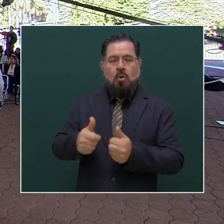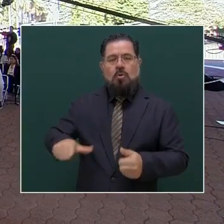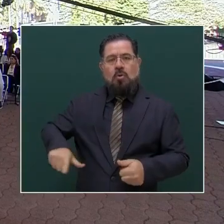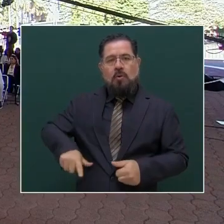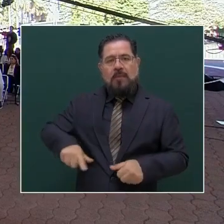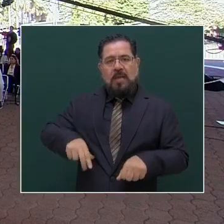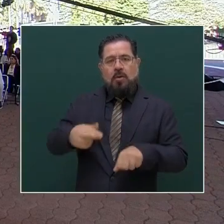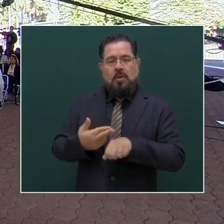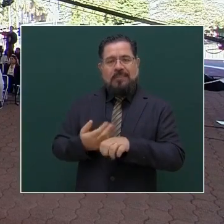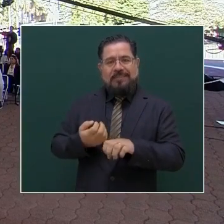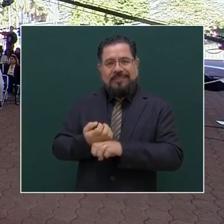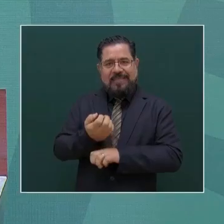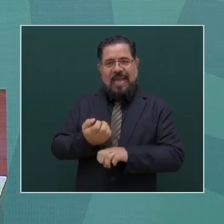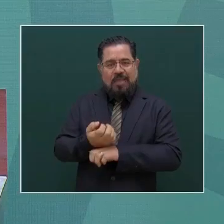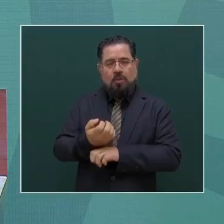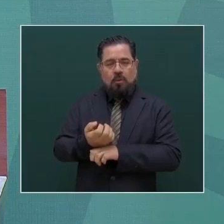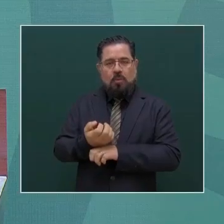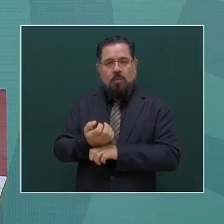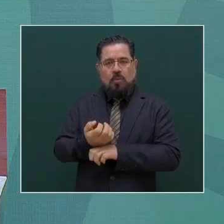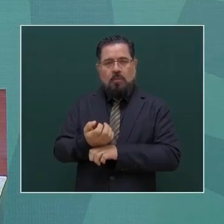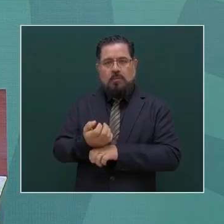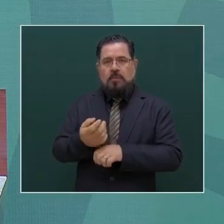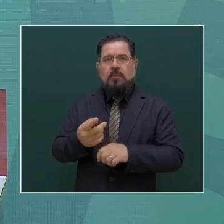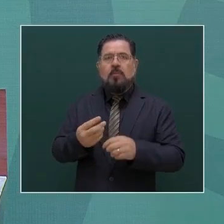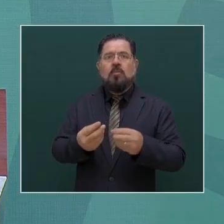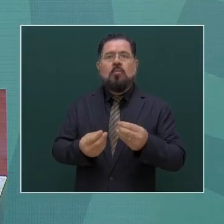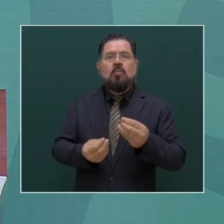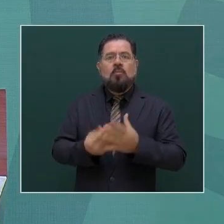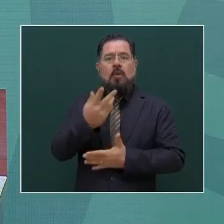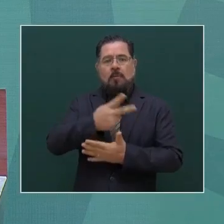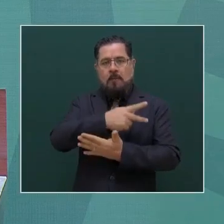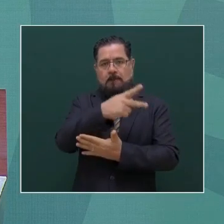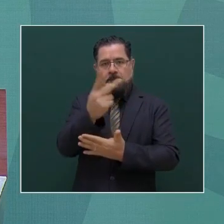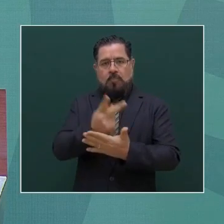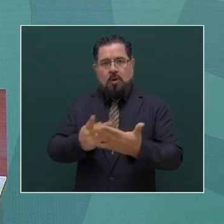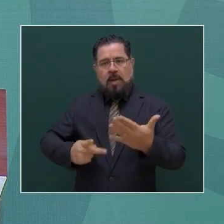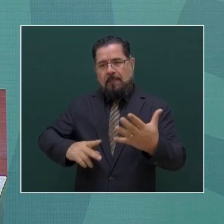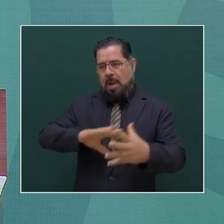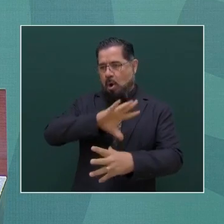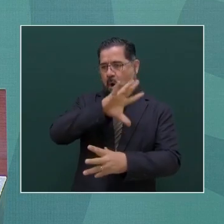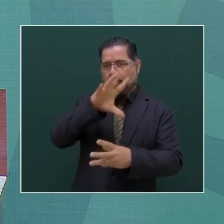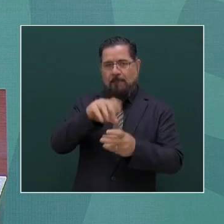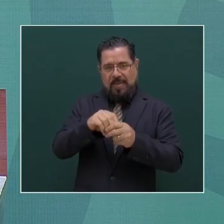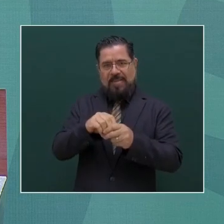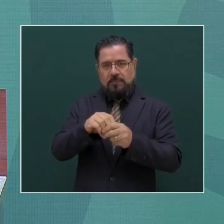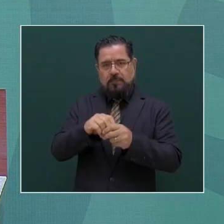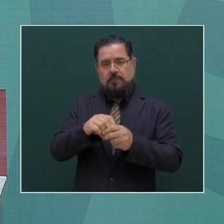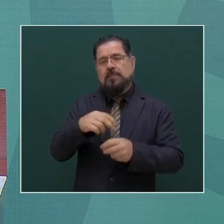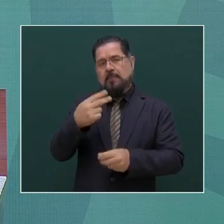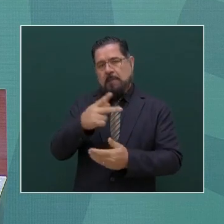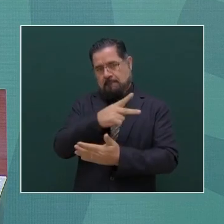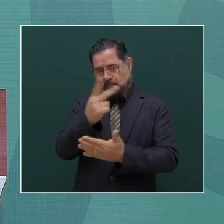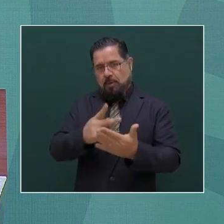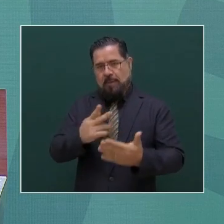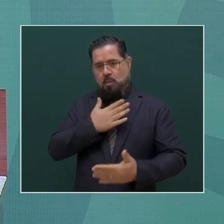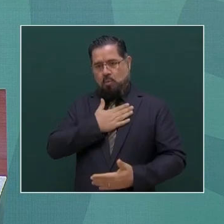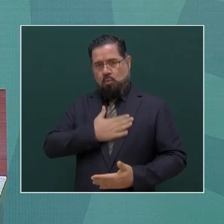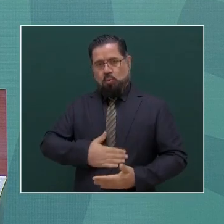echó a andar un programa integral, un programa de justicia al pueblo